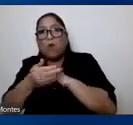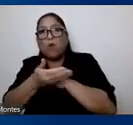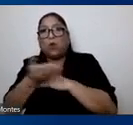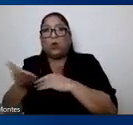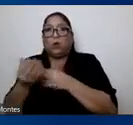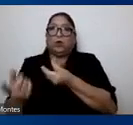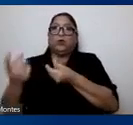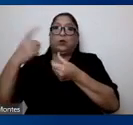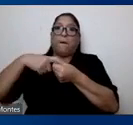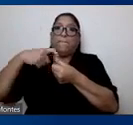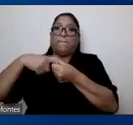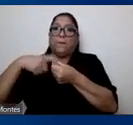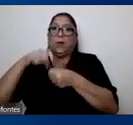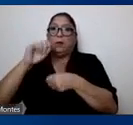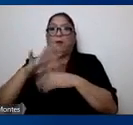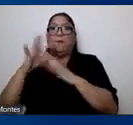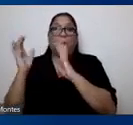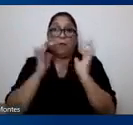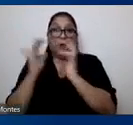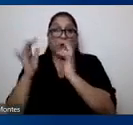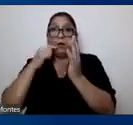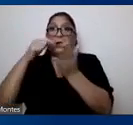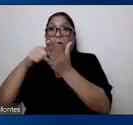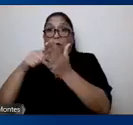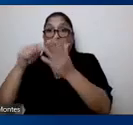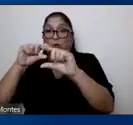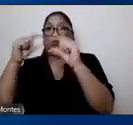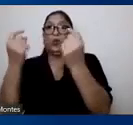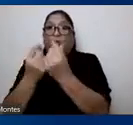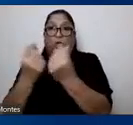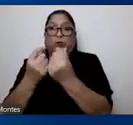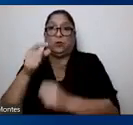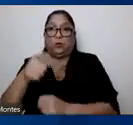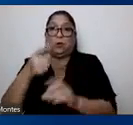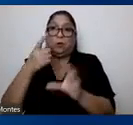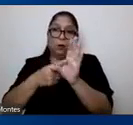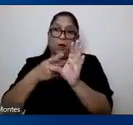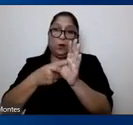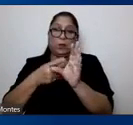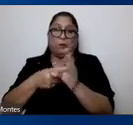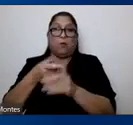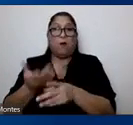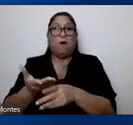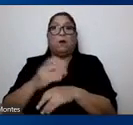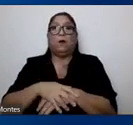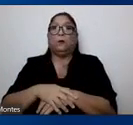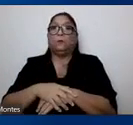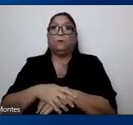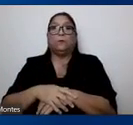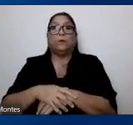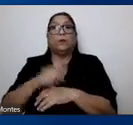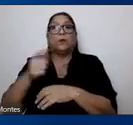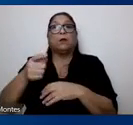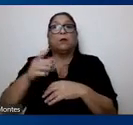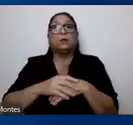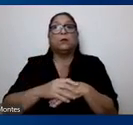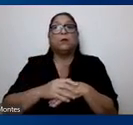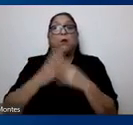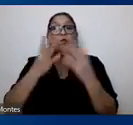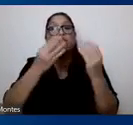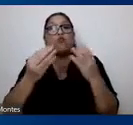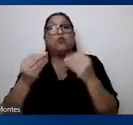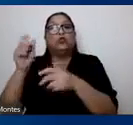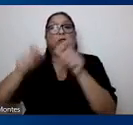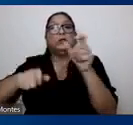parte de la lógica de guerra de estos grupos subversivos, ¿no? Pues también el caso de Focus, un caso donde muchas